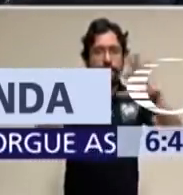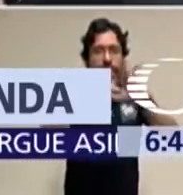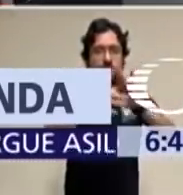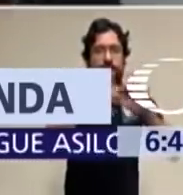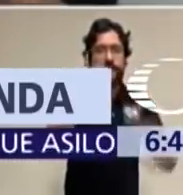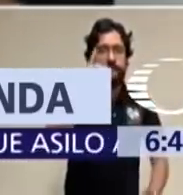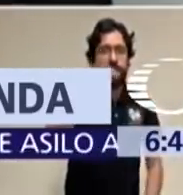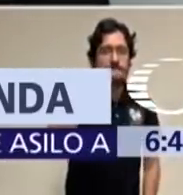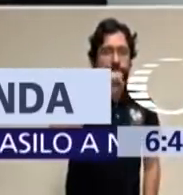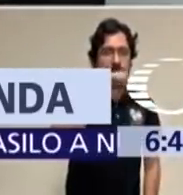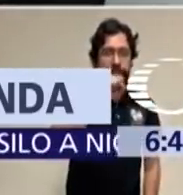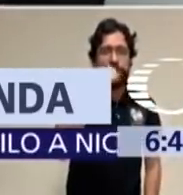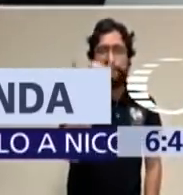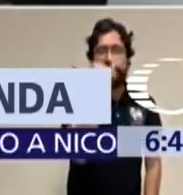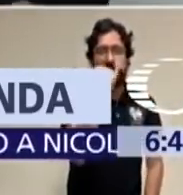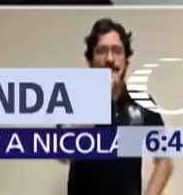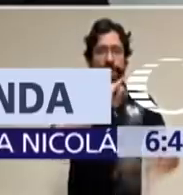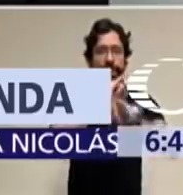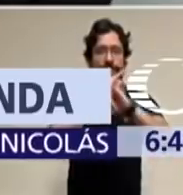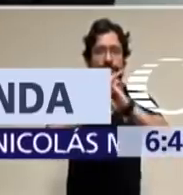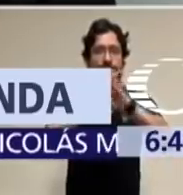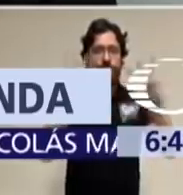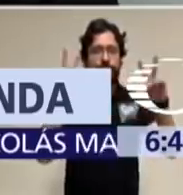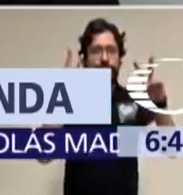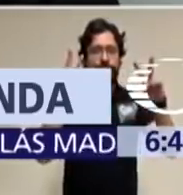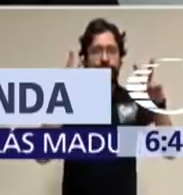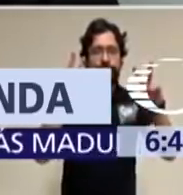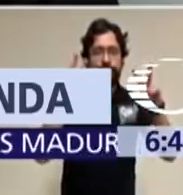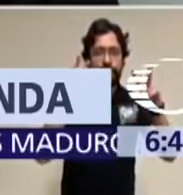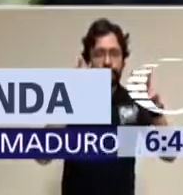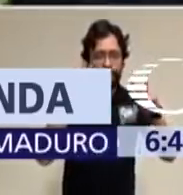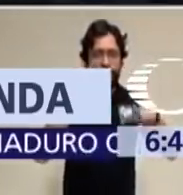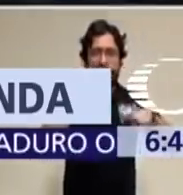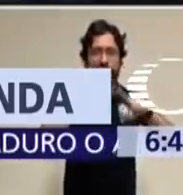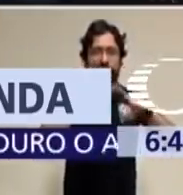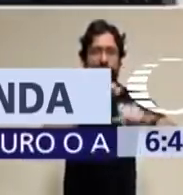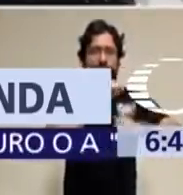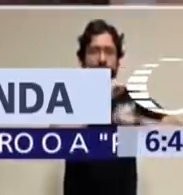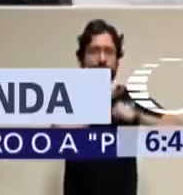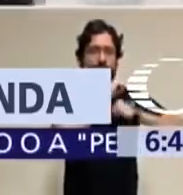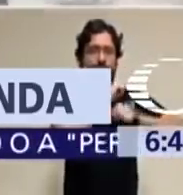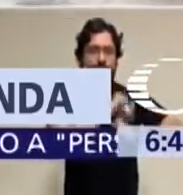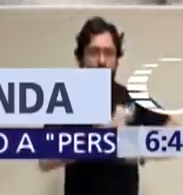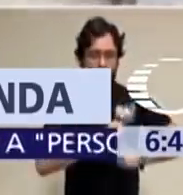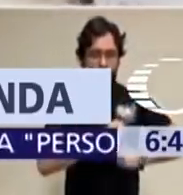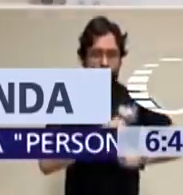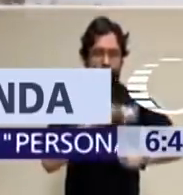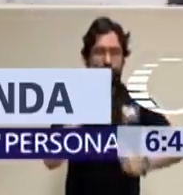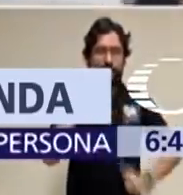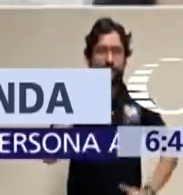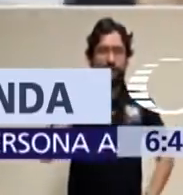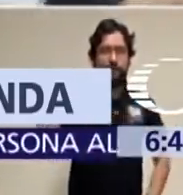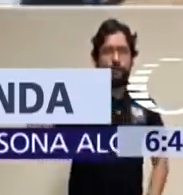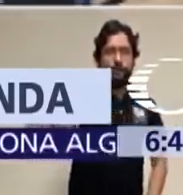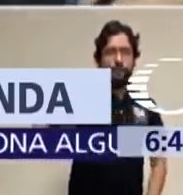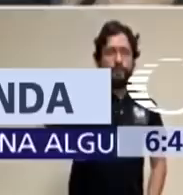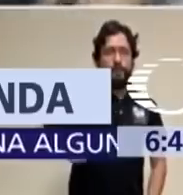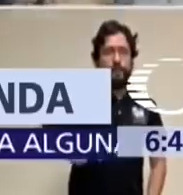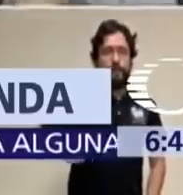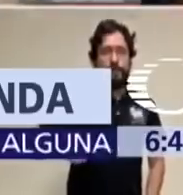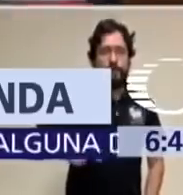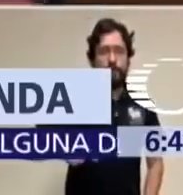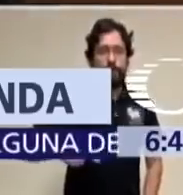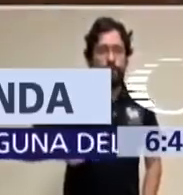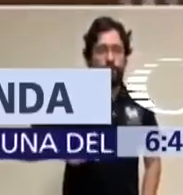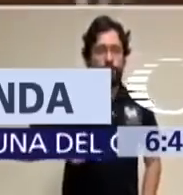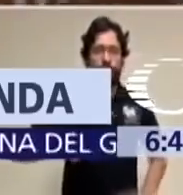de un proceso que se va a implementar por primera vez en apoyo de 282 mil pensionados, incluyendo beneficiarios de empleados ya